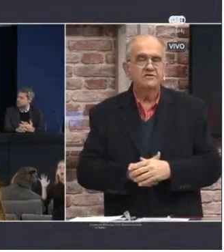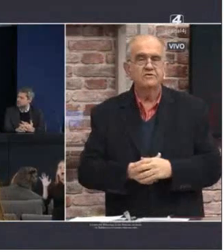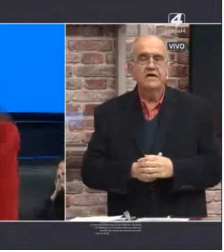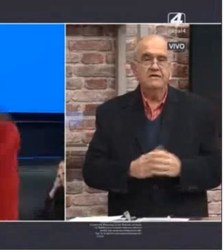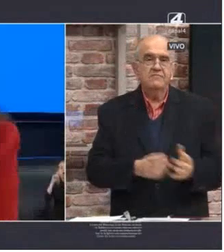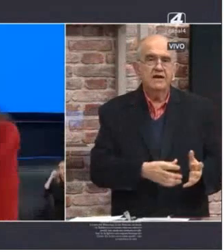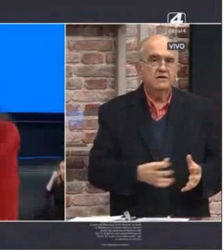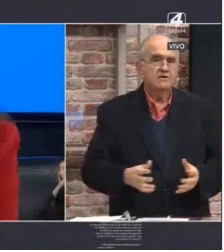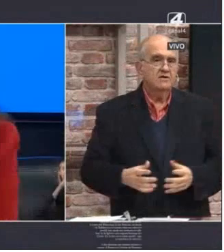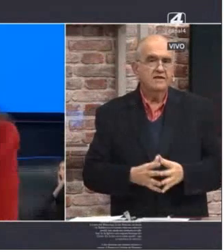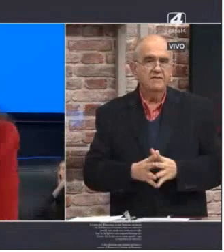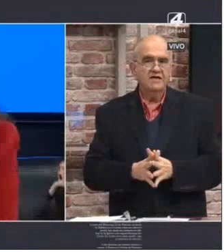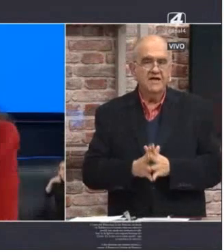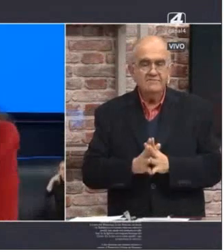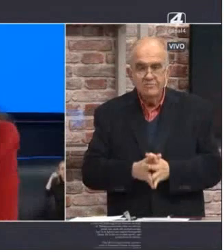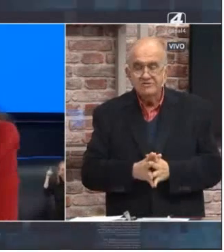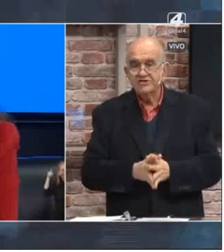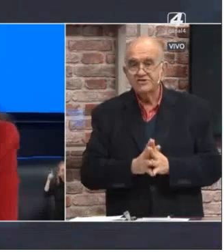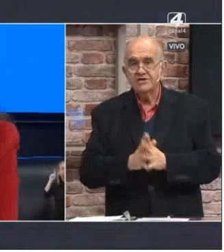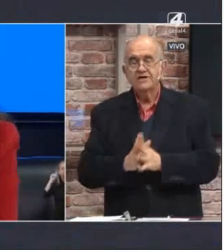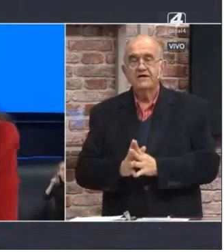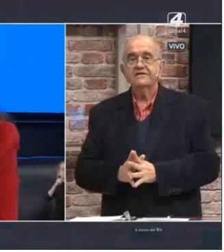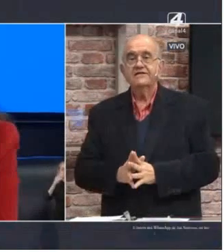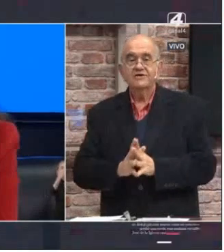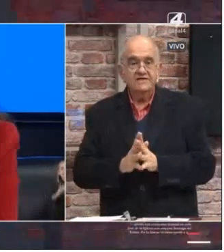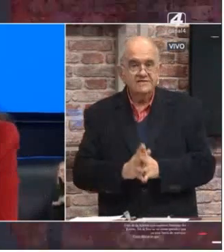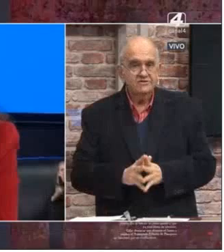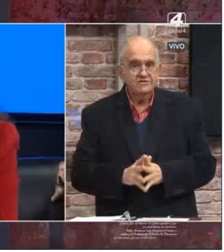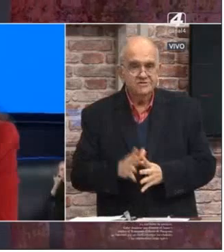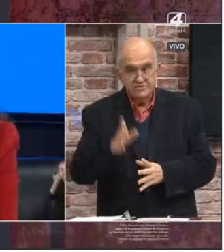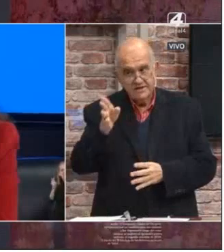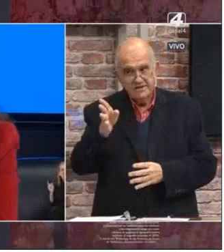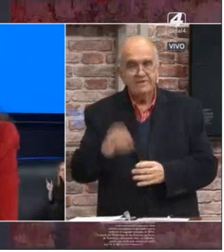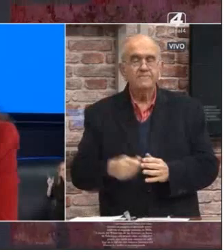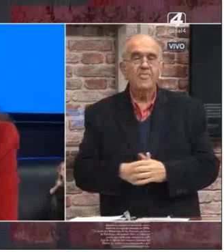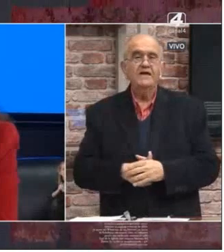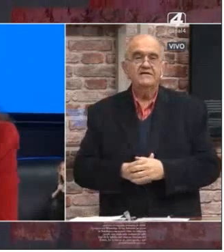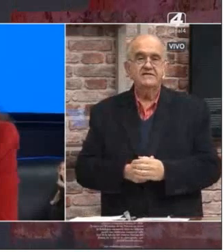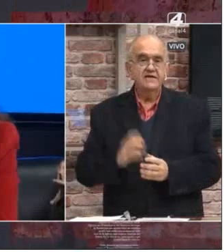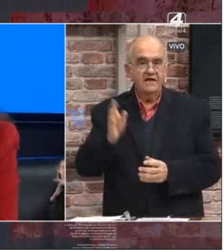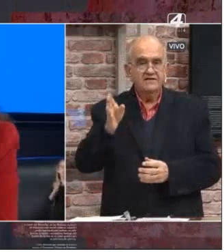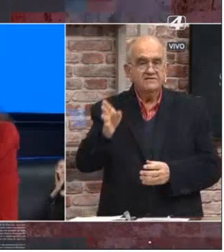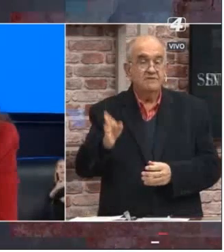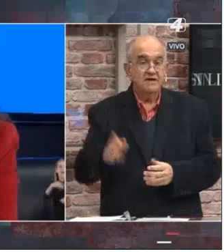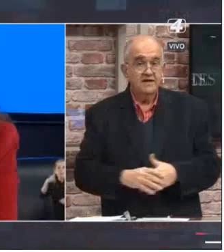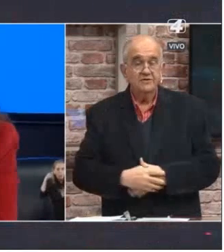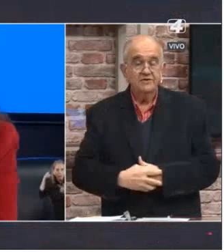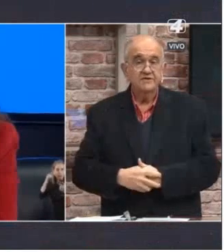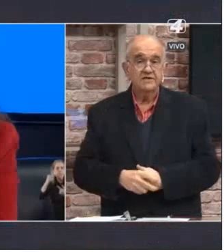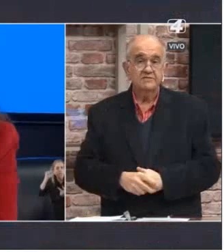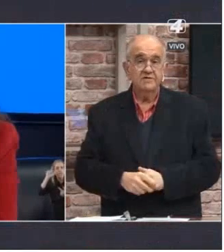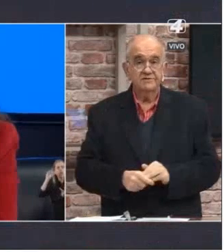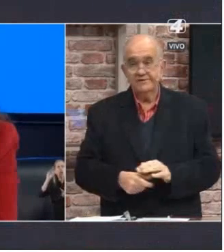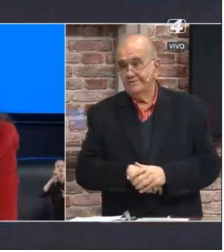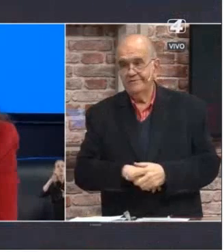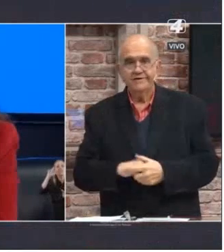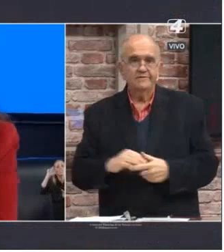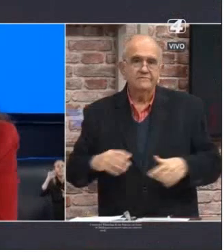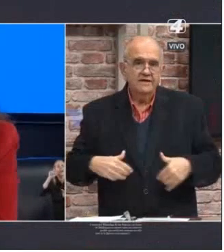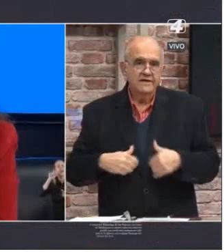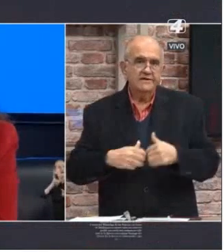allanamiento en varias localidades maya hay muchos este organizaciones sociales que están sindicadas y marcadas con este tema nos